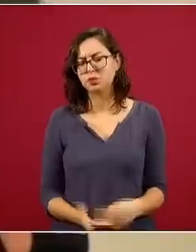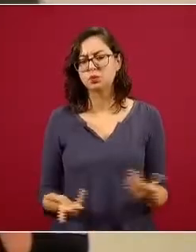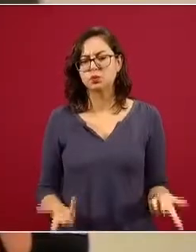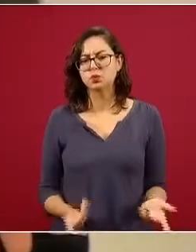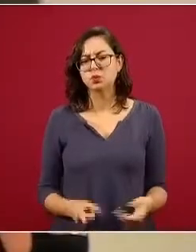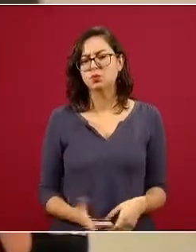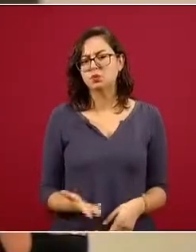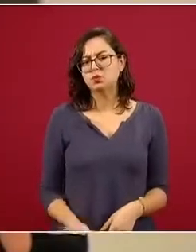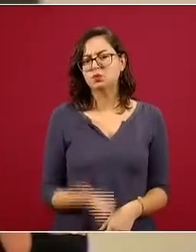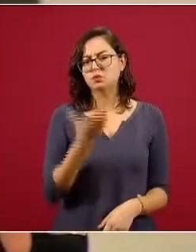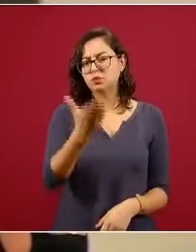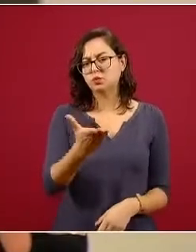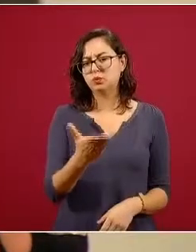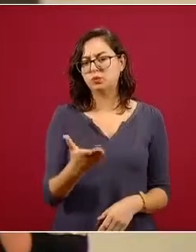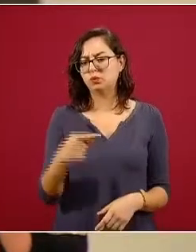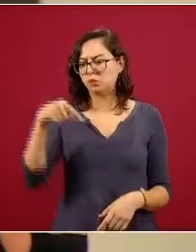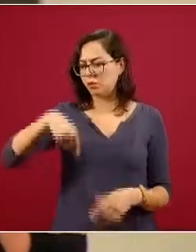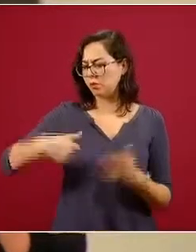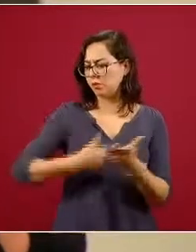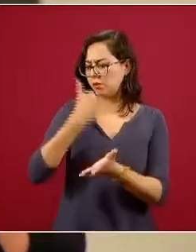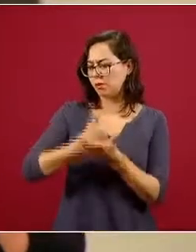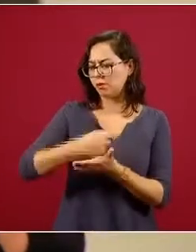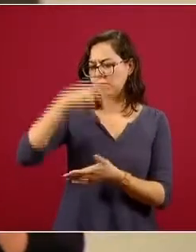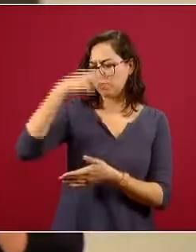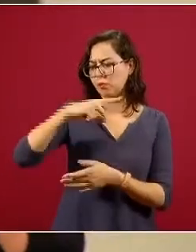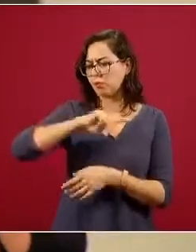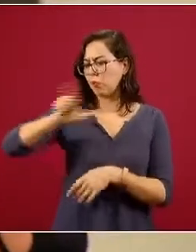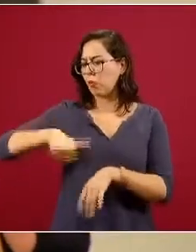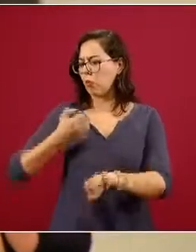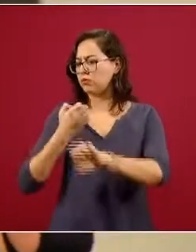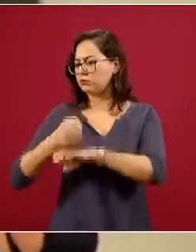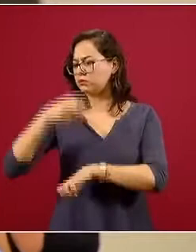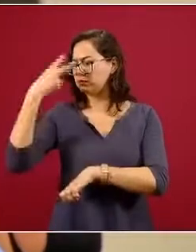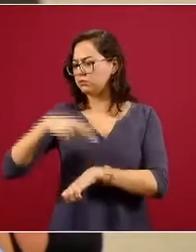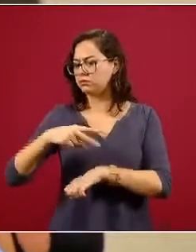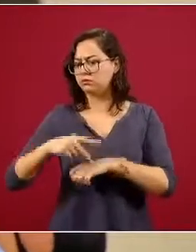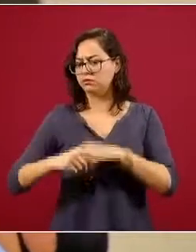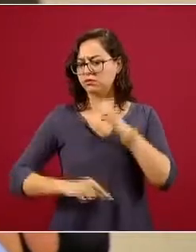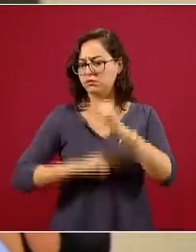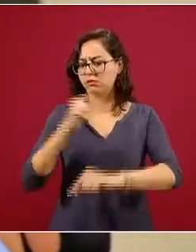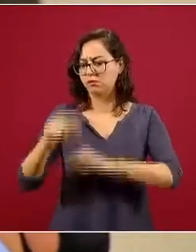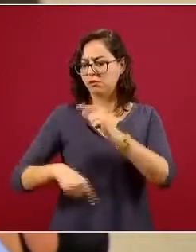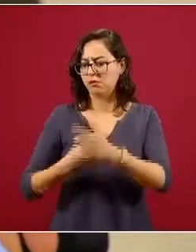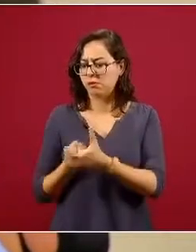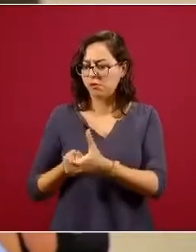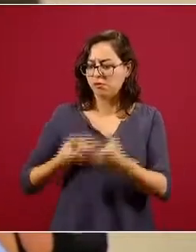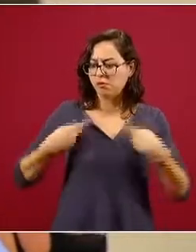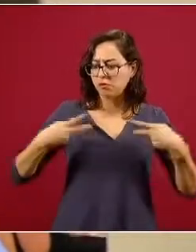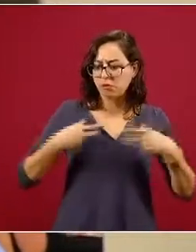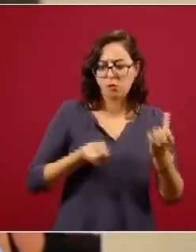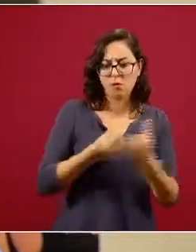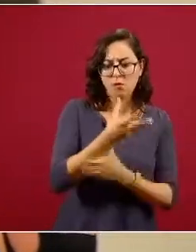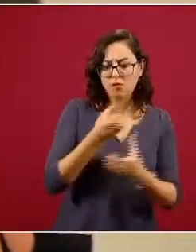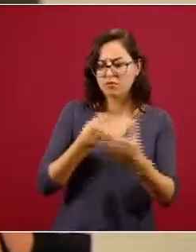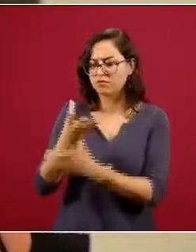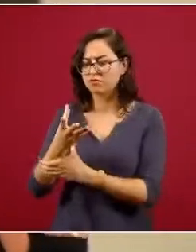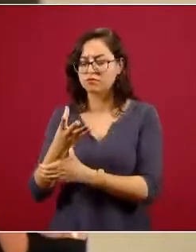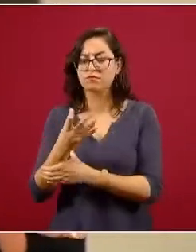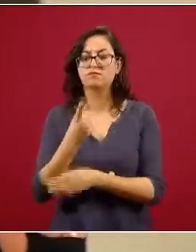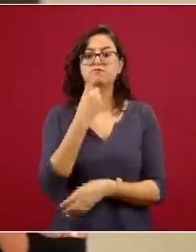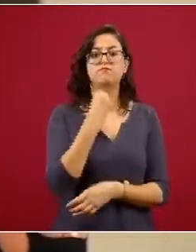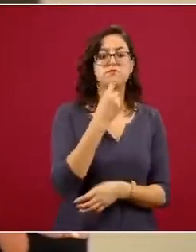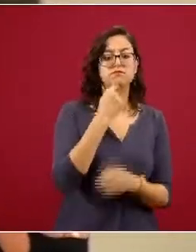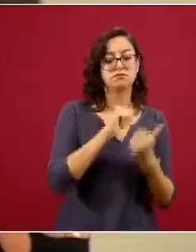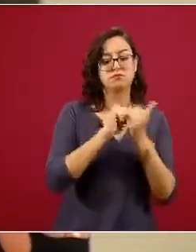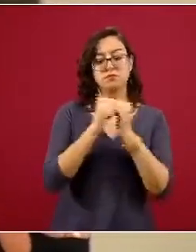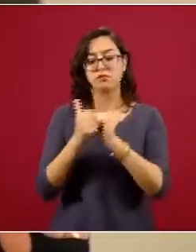desconfinamiento. Primero fue la Ciudad de México y luego el Estado de México, que pasaron del color rojo a color naranja. Y precisamente la jefa